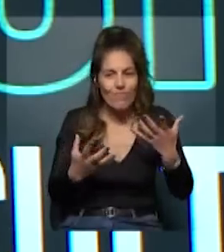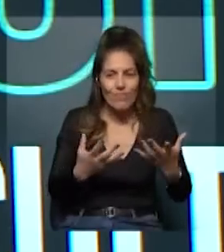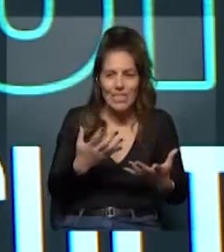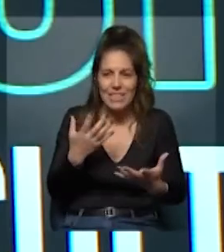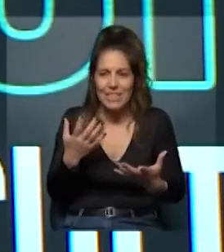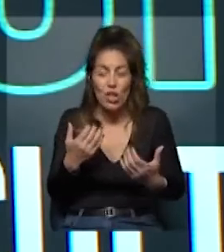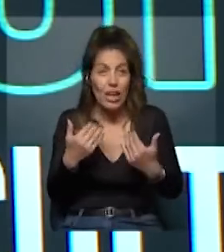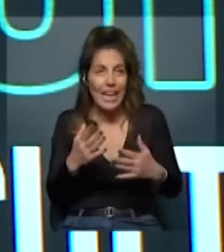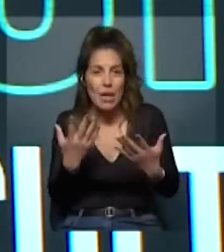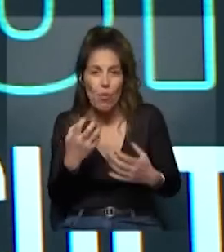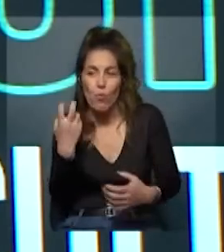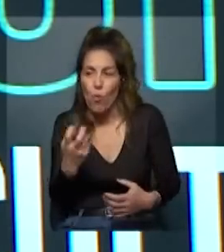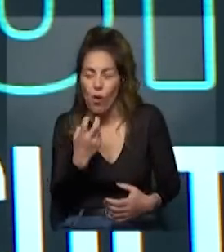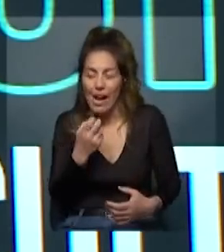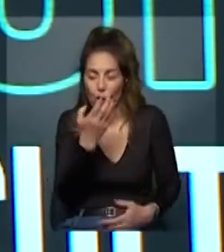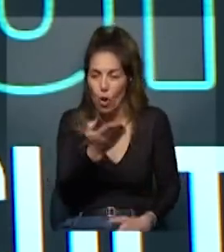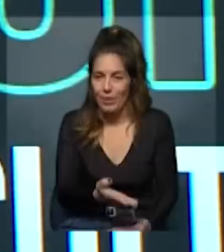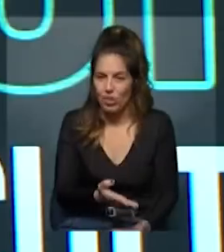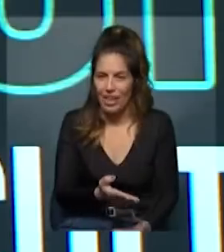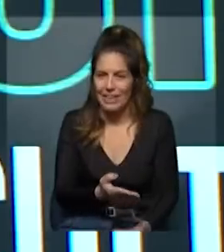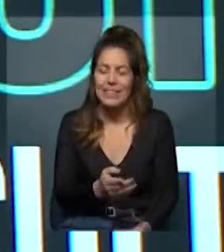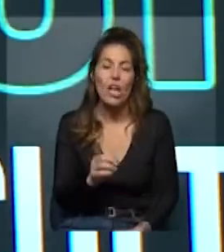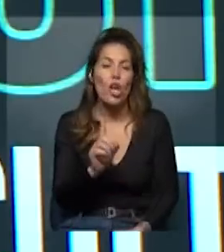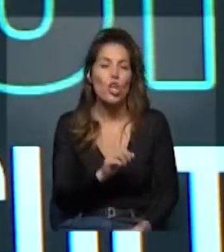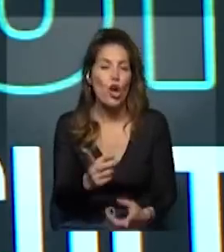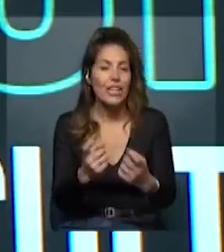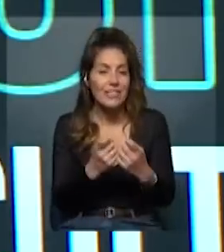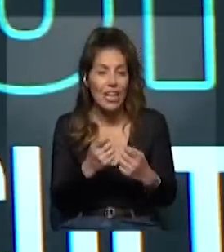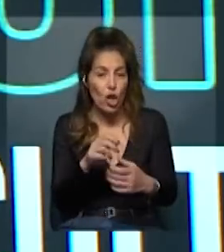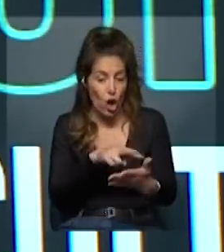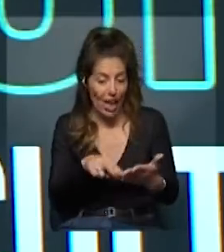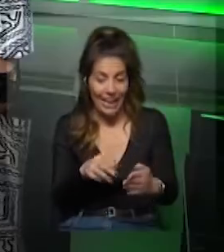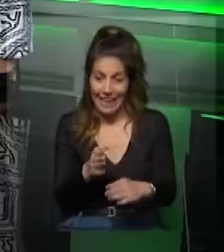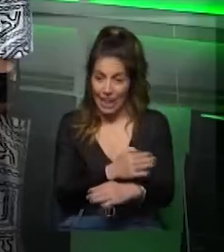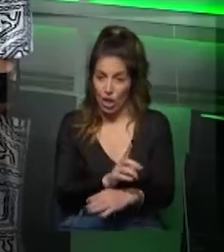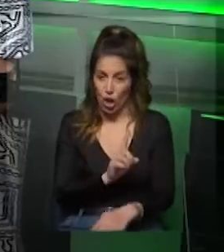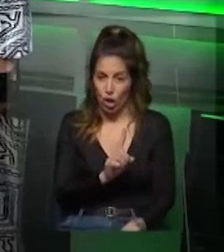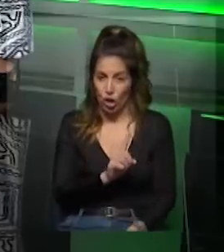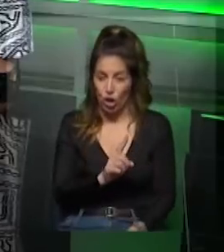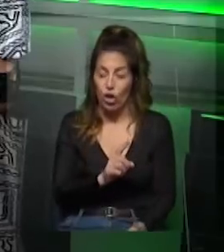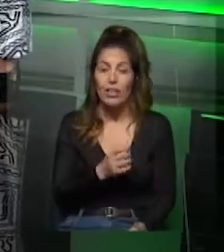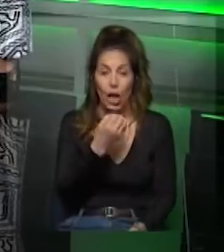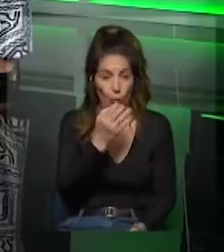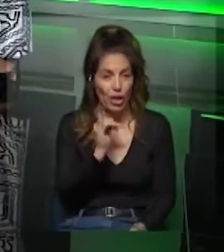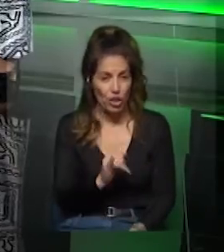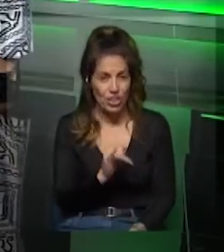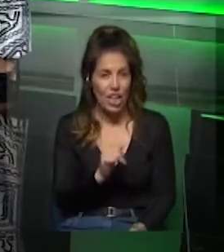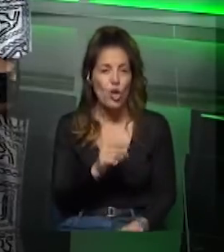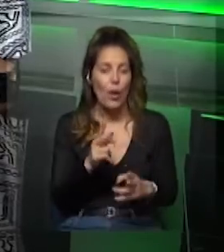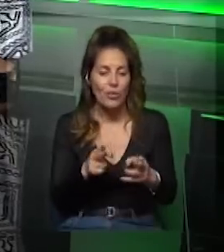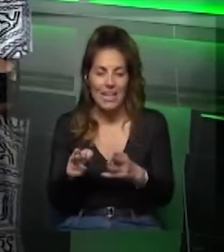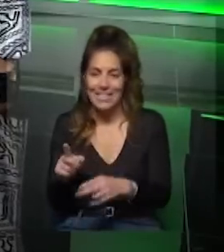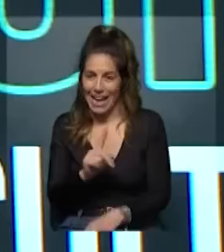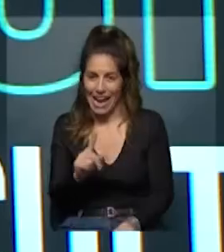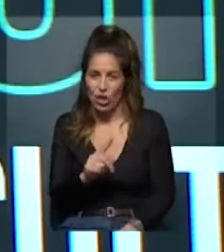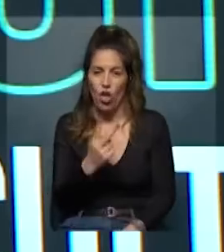empezamos a tratar de de buscar con los personajes no es necesario haber leído la novela anterior Está bueno eso Claro porque no es una saga digamos no